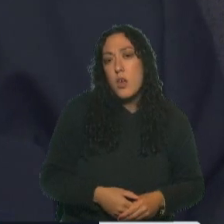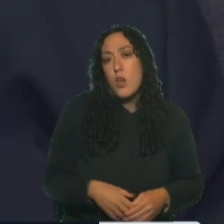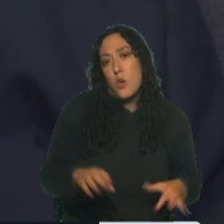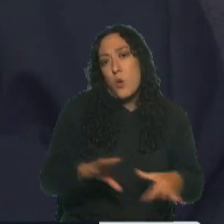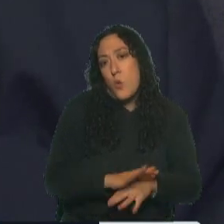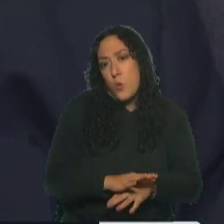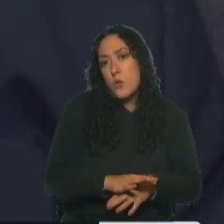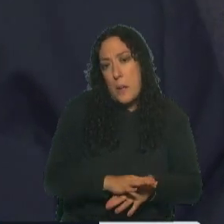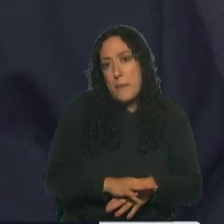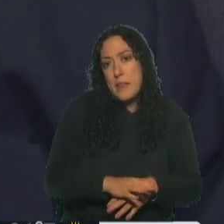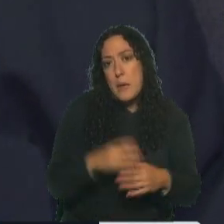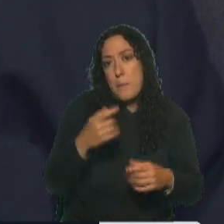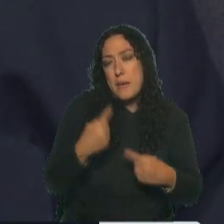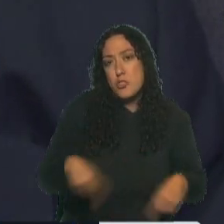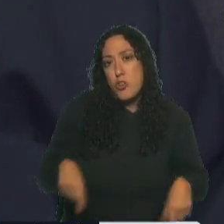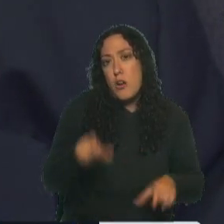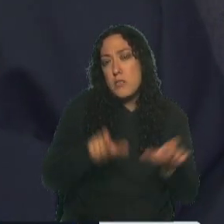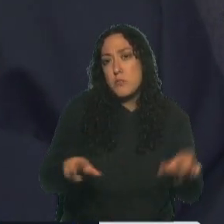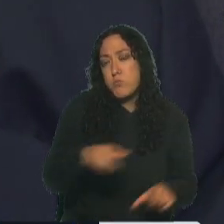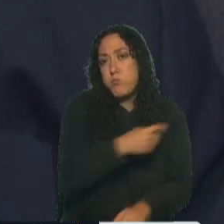la gente de menores recursos poder acceder